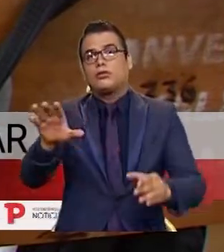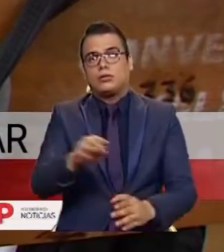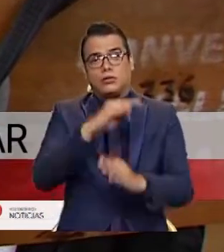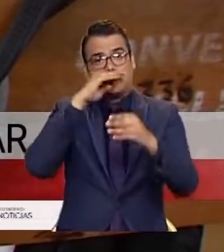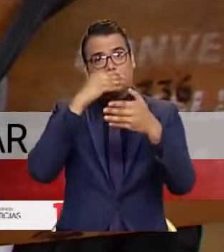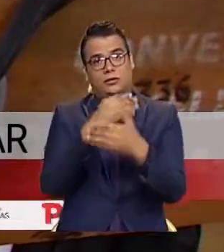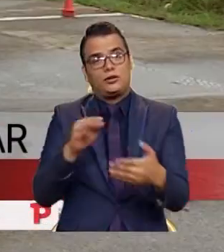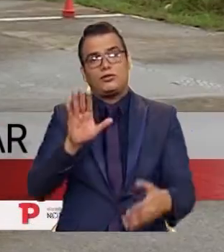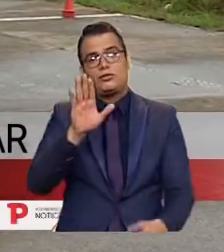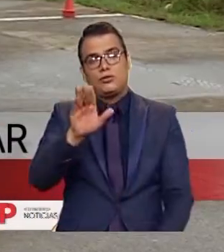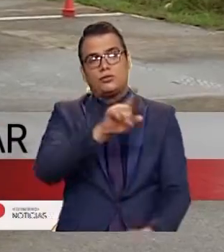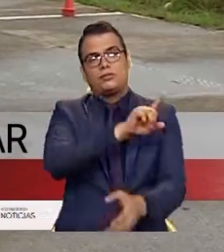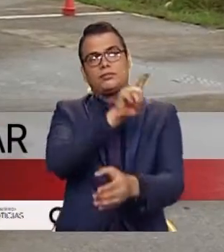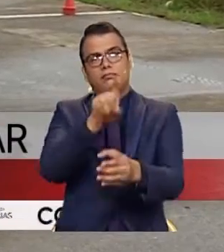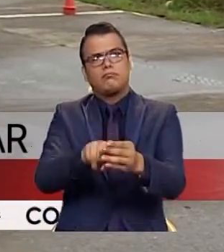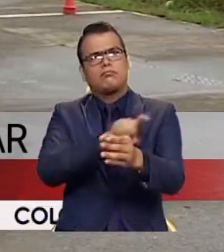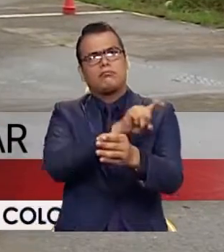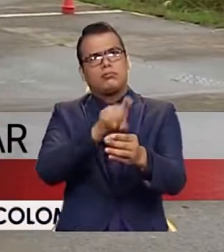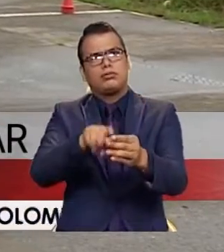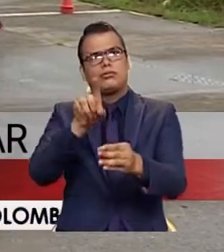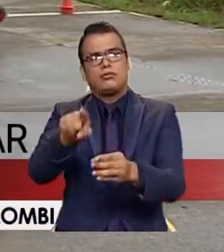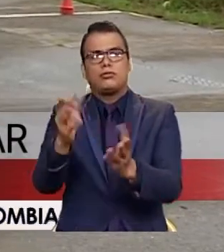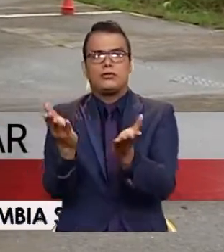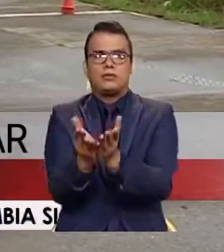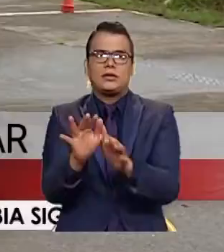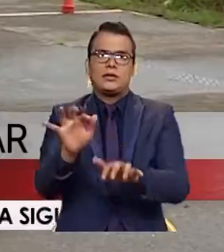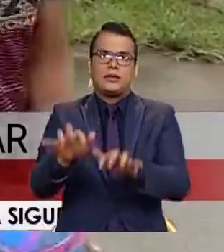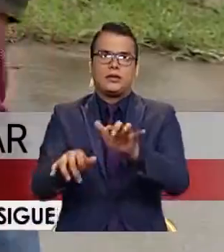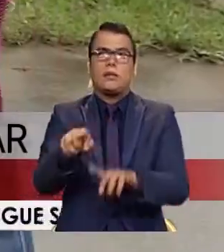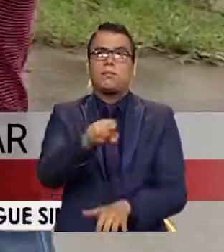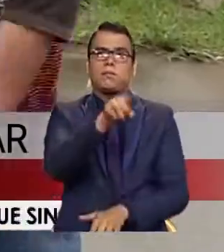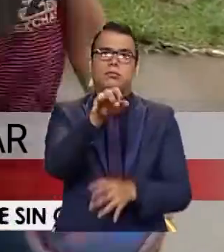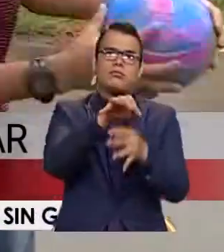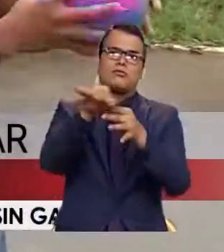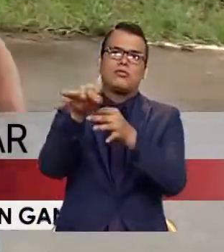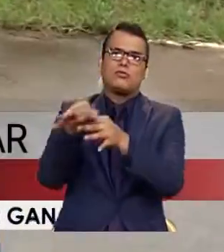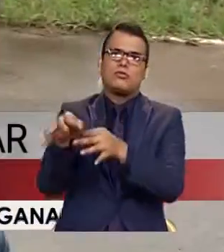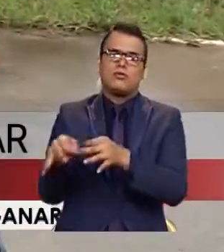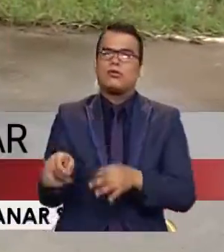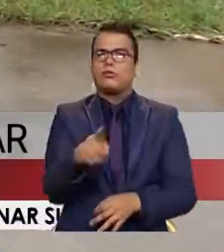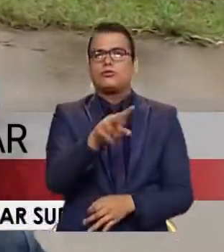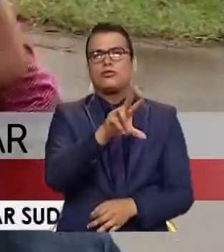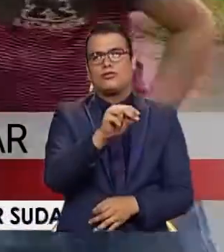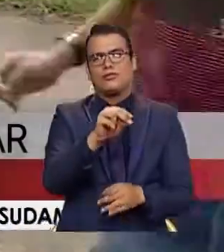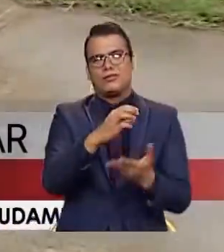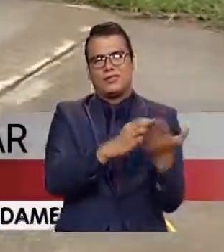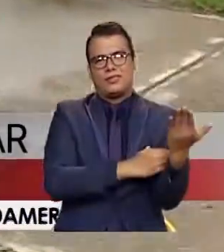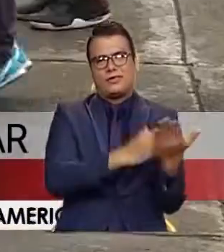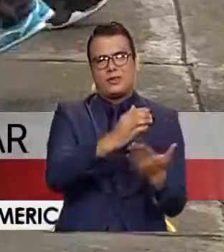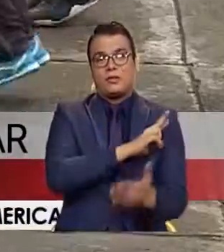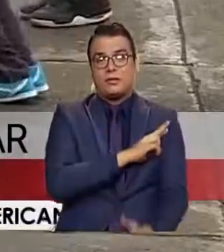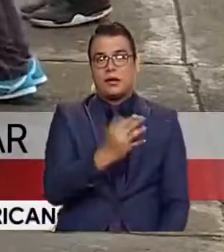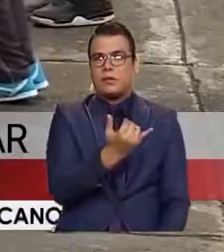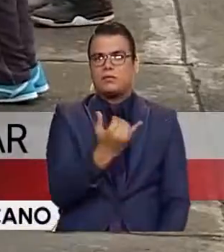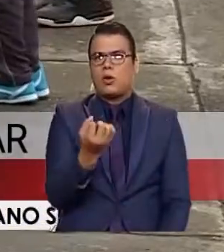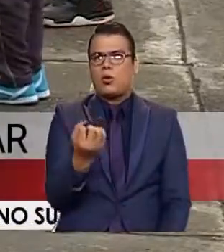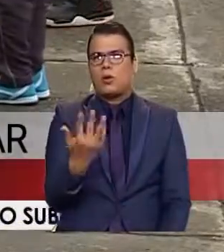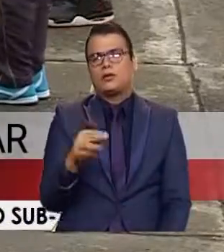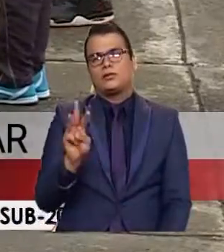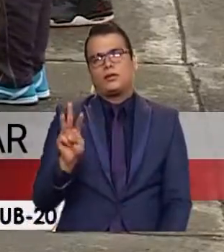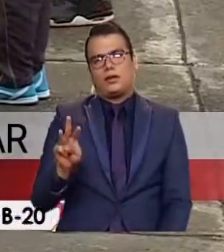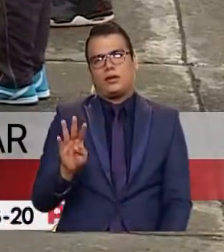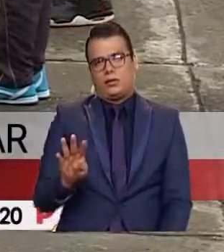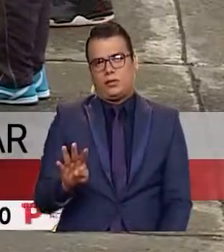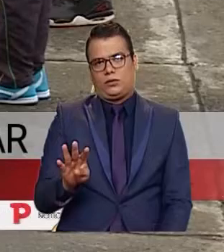escolarizado secretaria educación tiene 34 municipios no certificados del valle del cauca